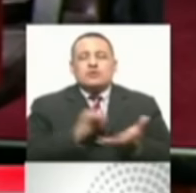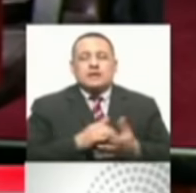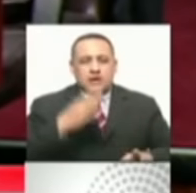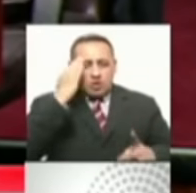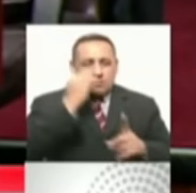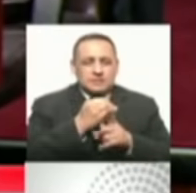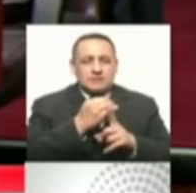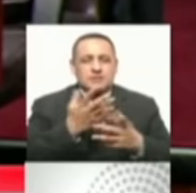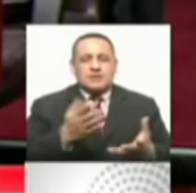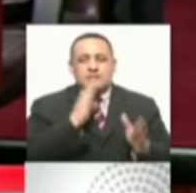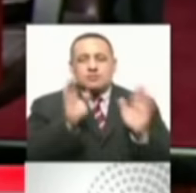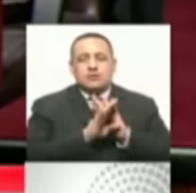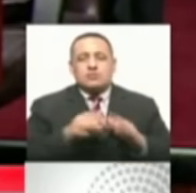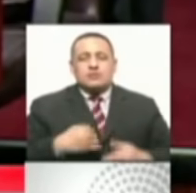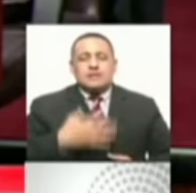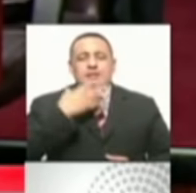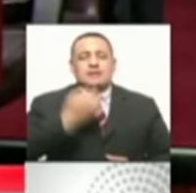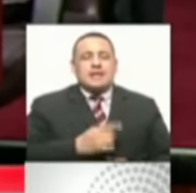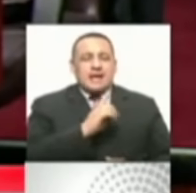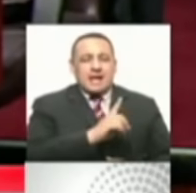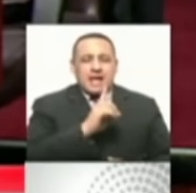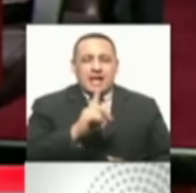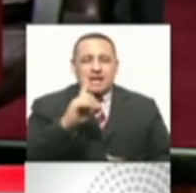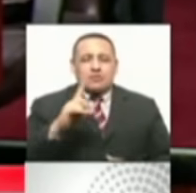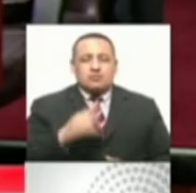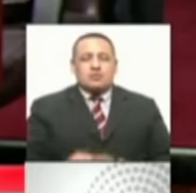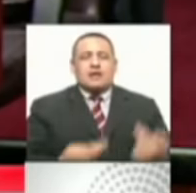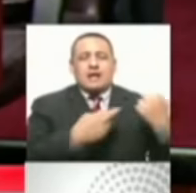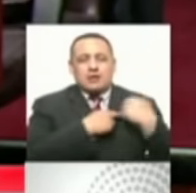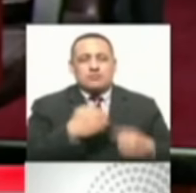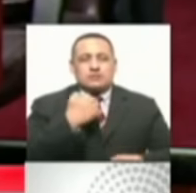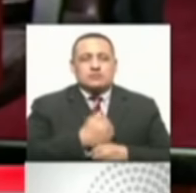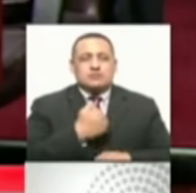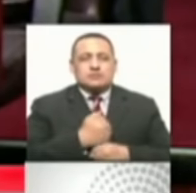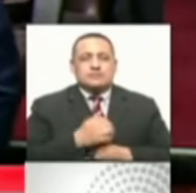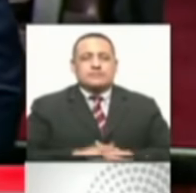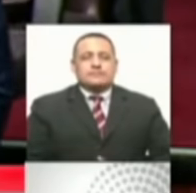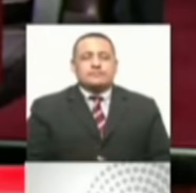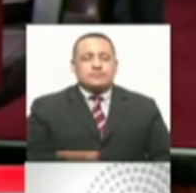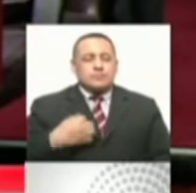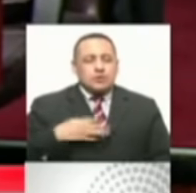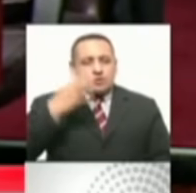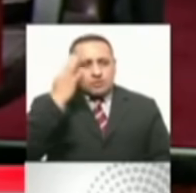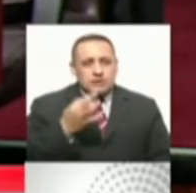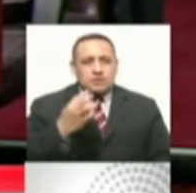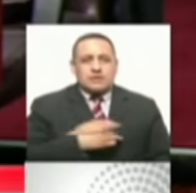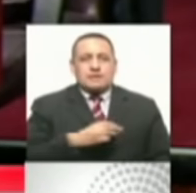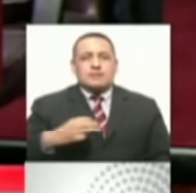firmas. Eso es para admitirla, se necesitan exacto 33, o sea, ya tienen